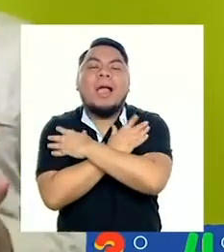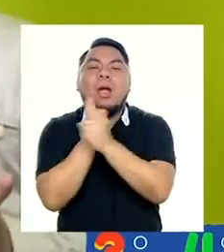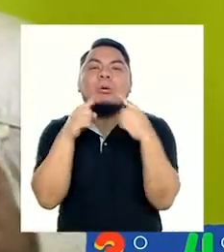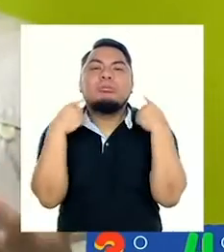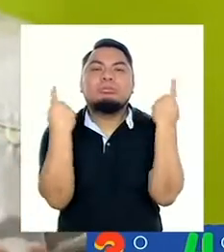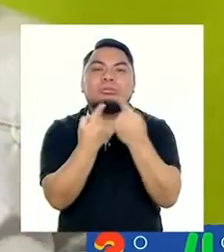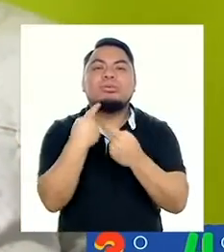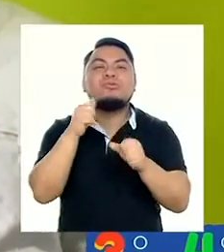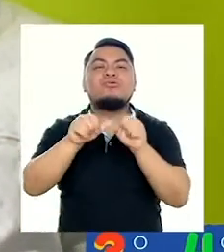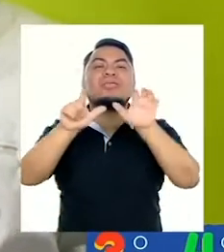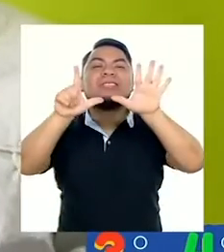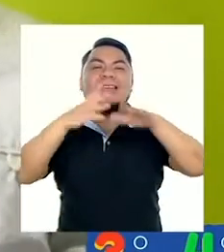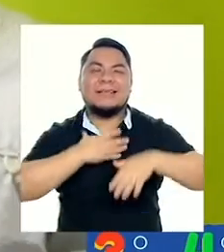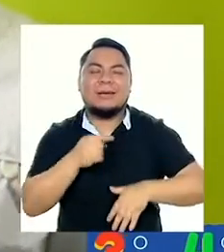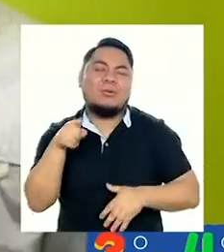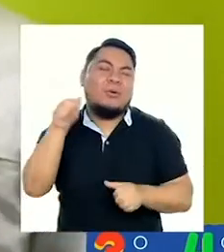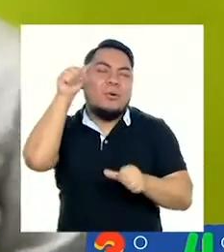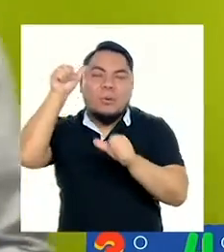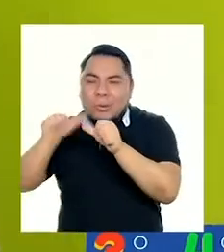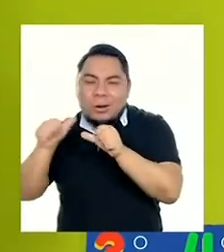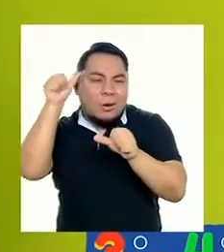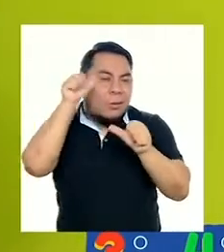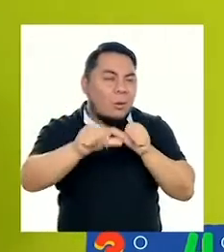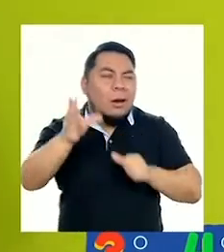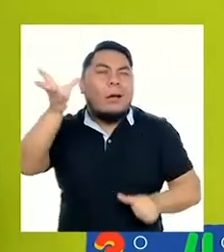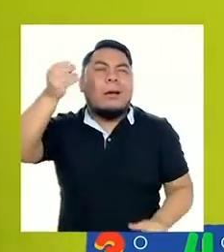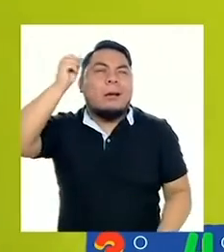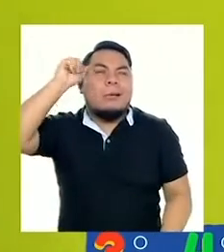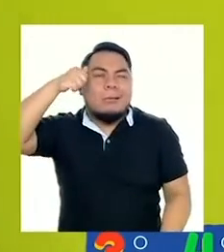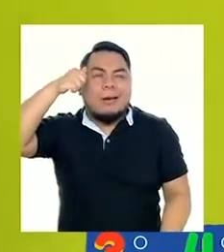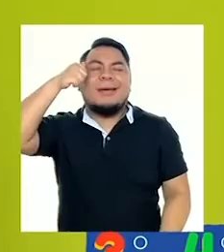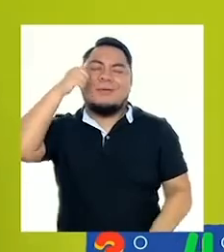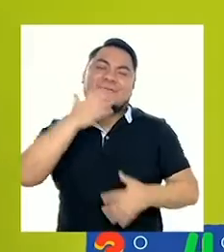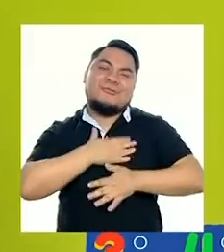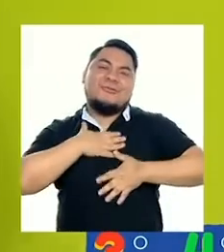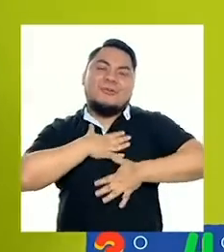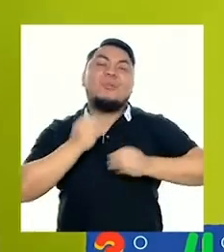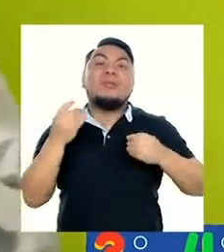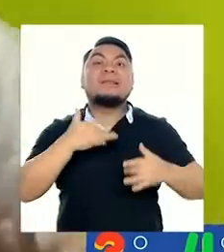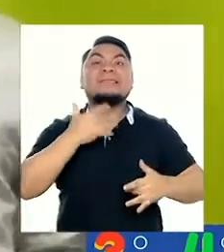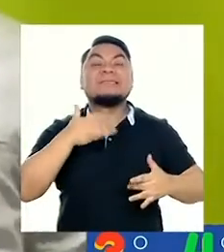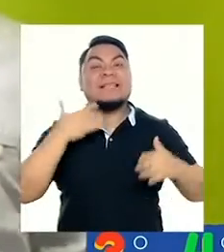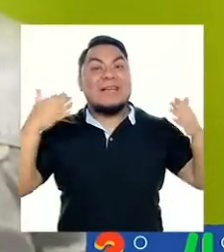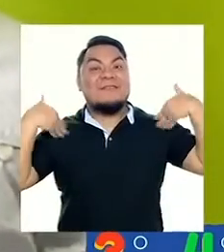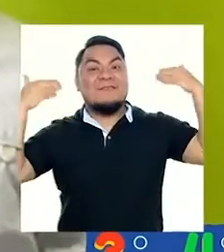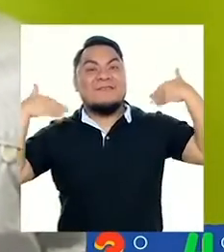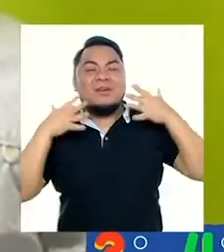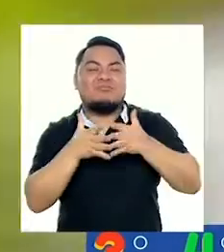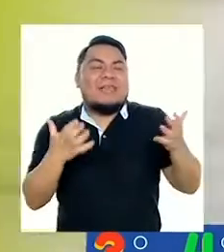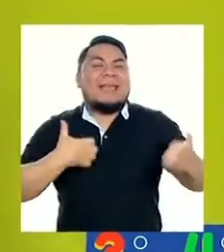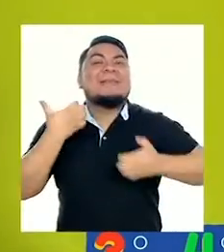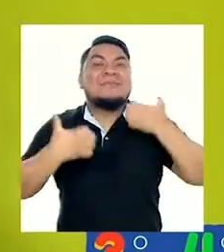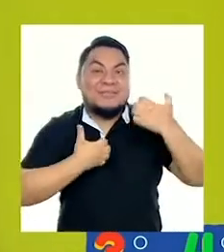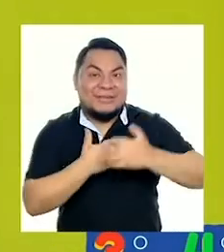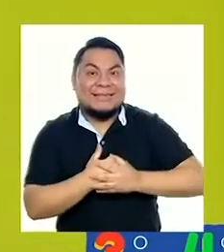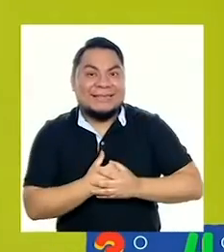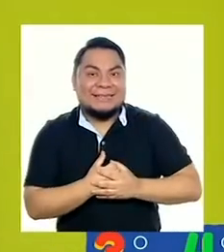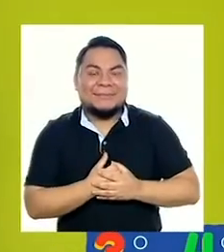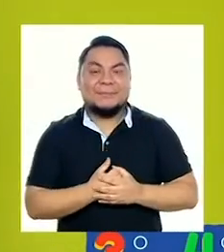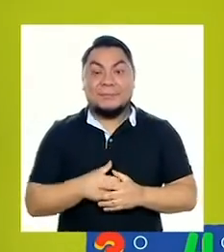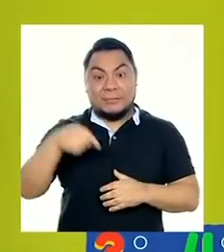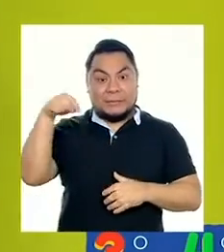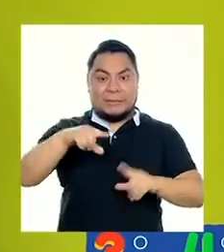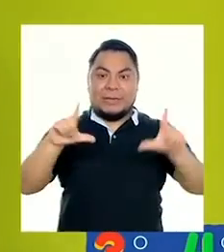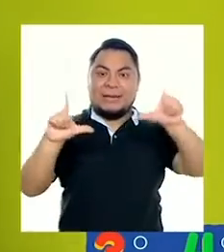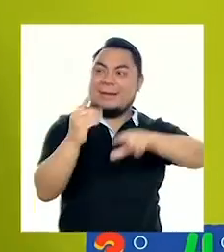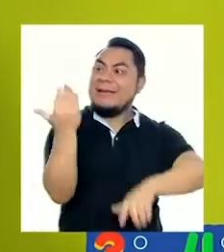Ambos son los mejores recuerdos, porque me sentí súper feliz y súper emocionado. En el